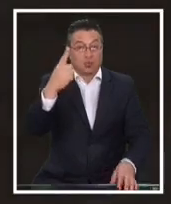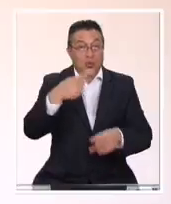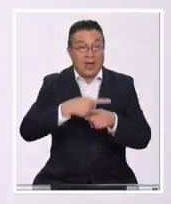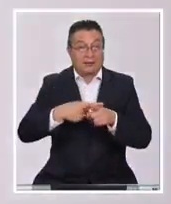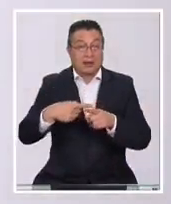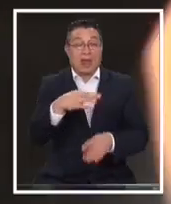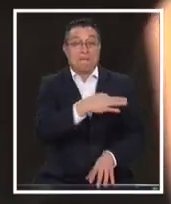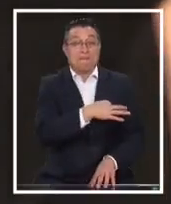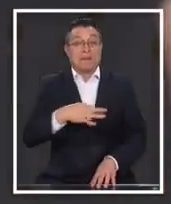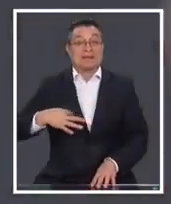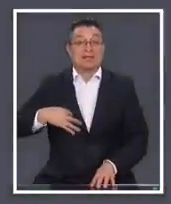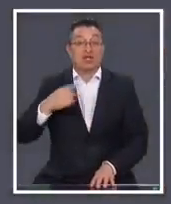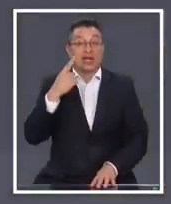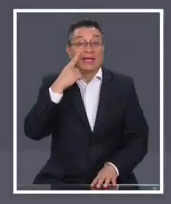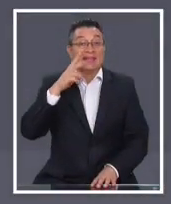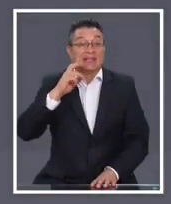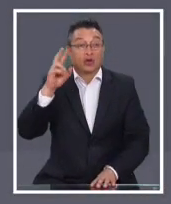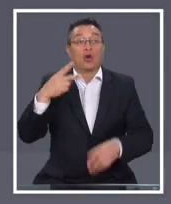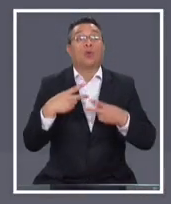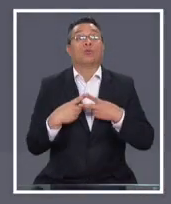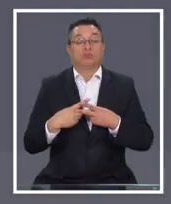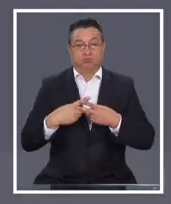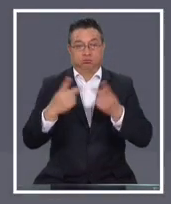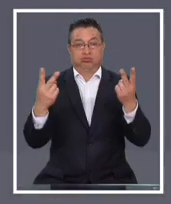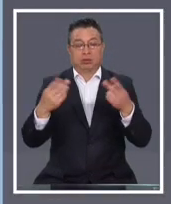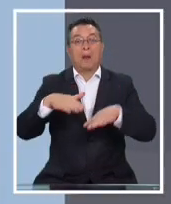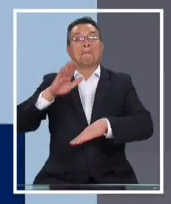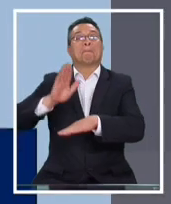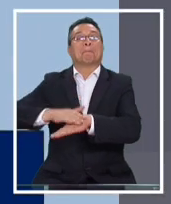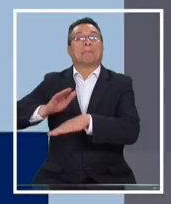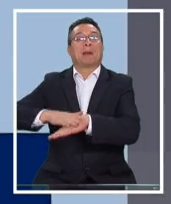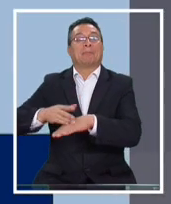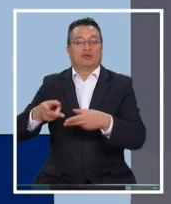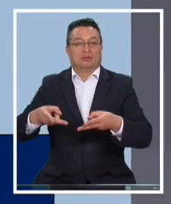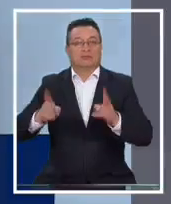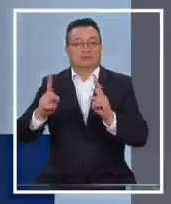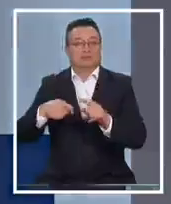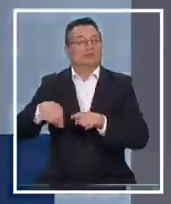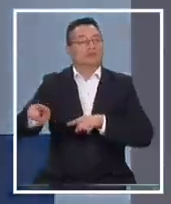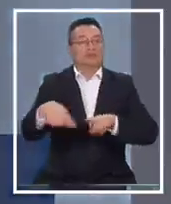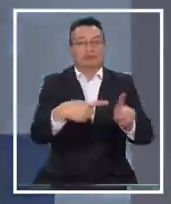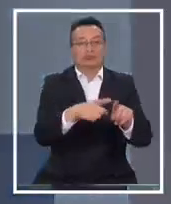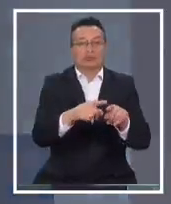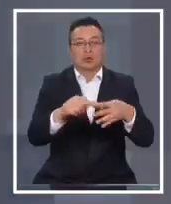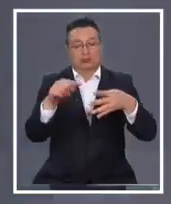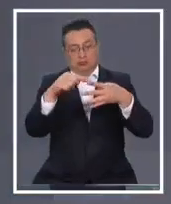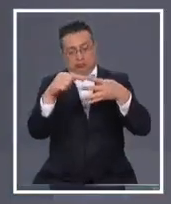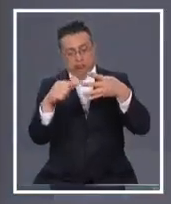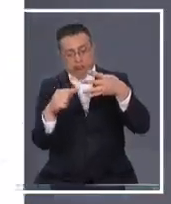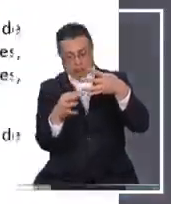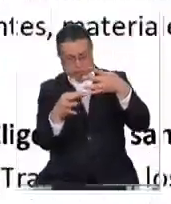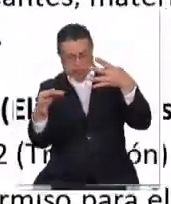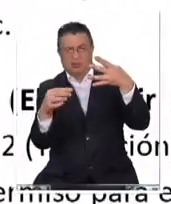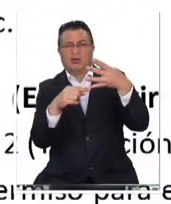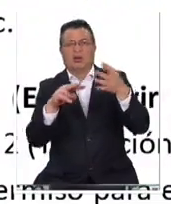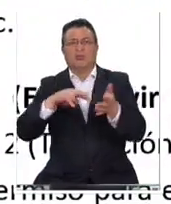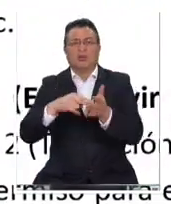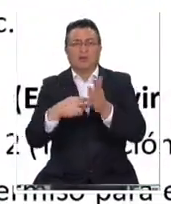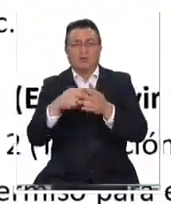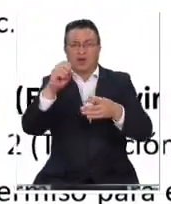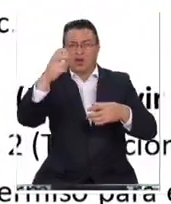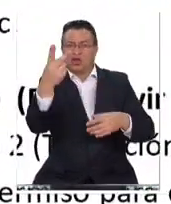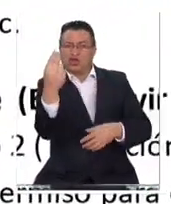Semana, el Ministerio del Interior publicó un instructivo para permisos de desplazamiento. La polémica se concentró en el